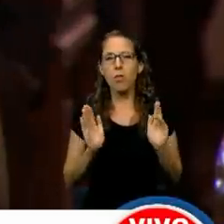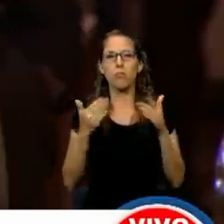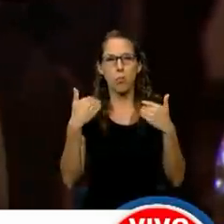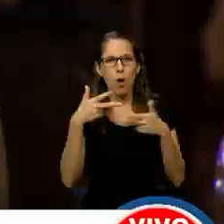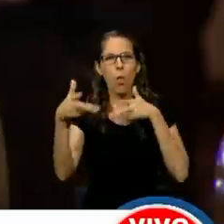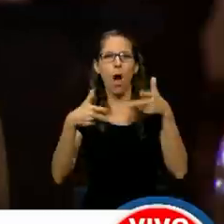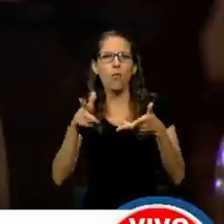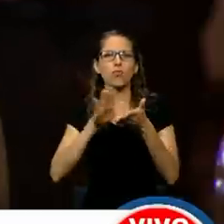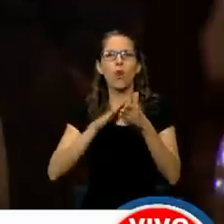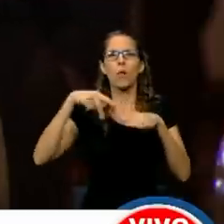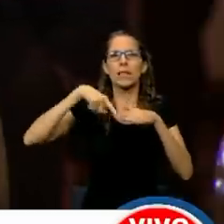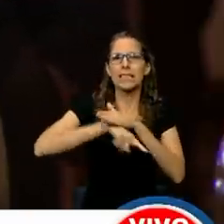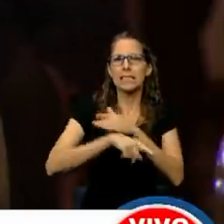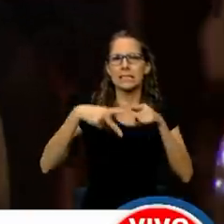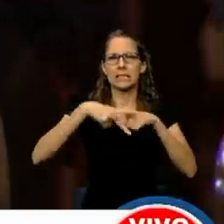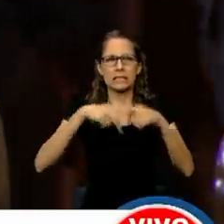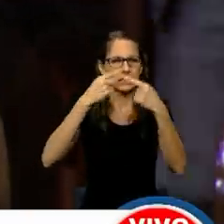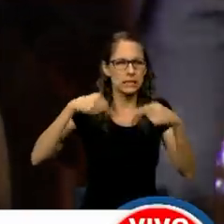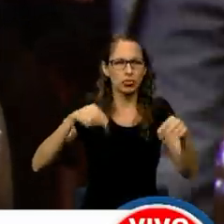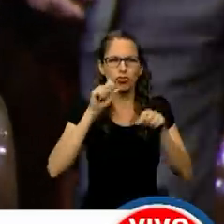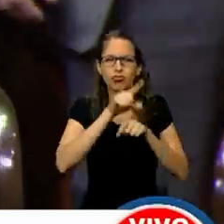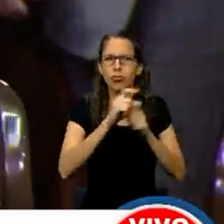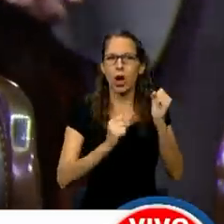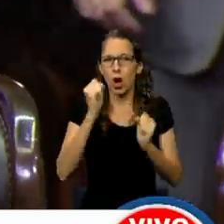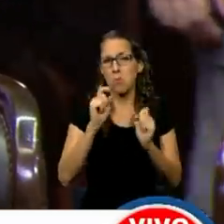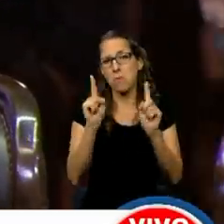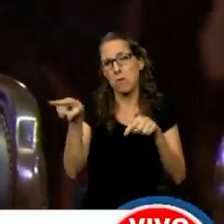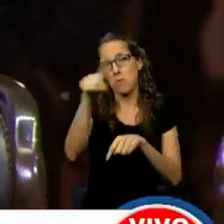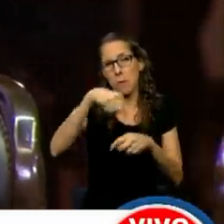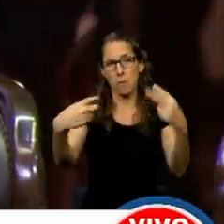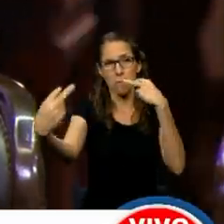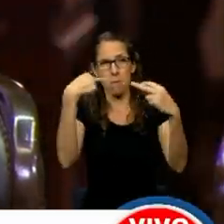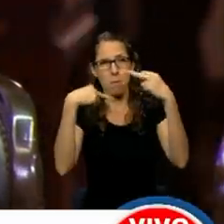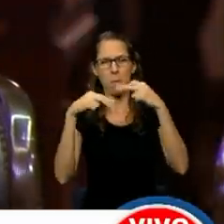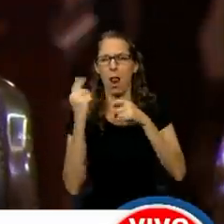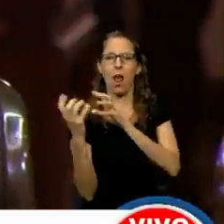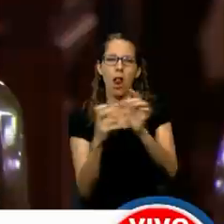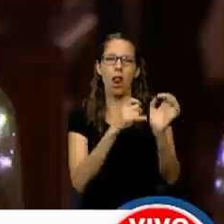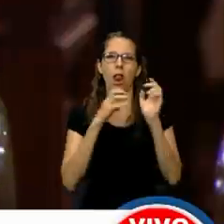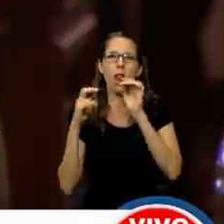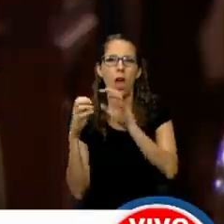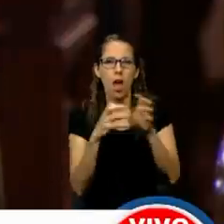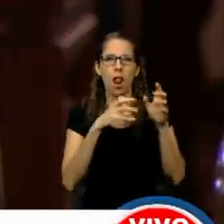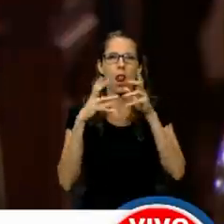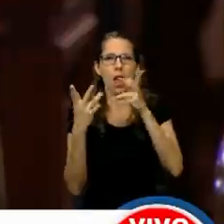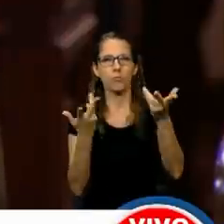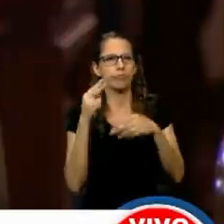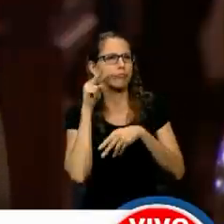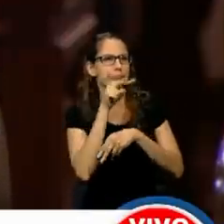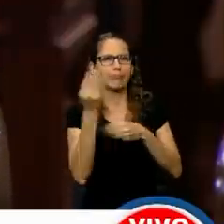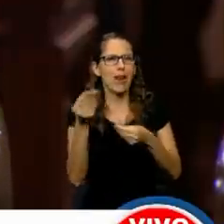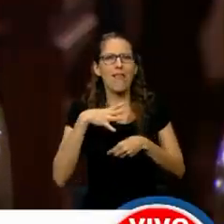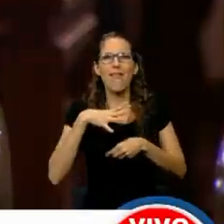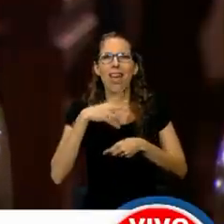que en definitiva la gente nos ve discutiendo tecnicismos y termina quedando de lado lo